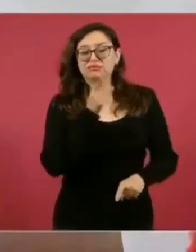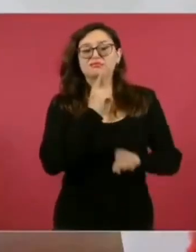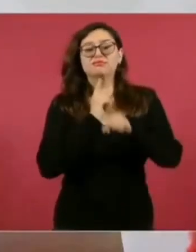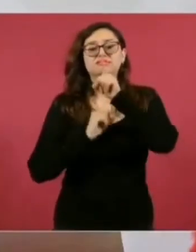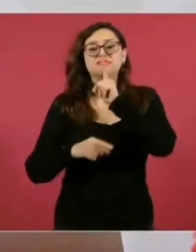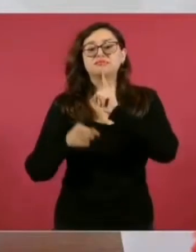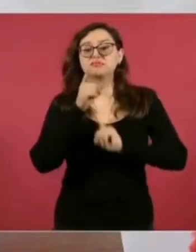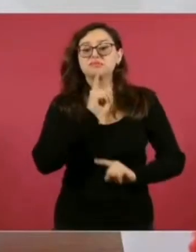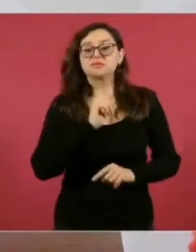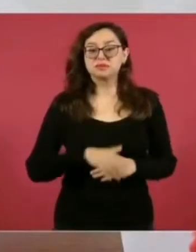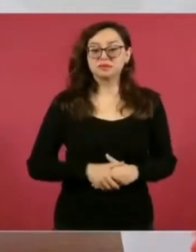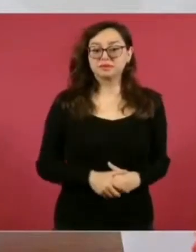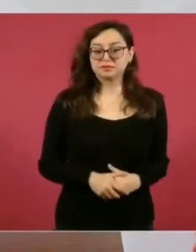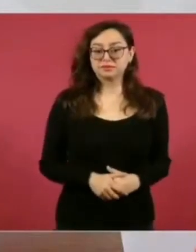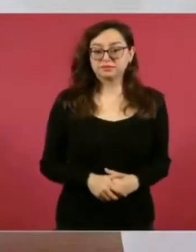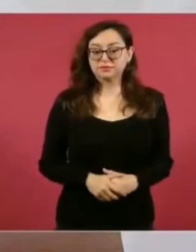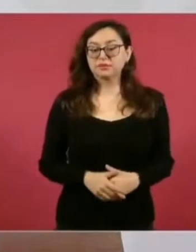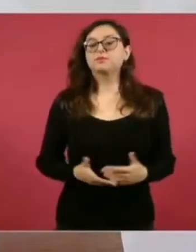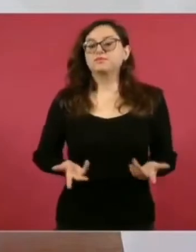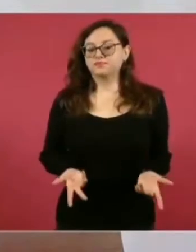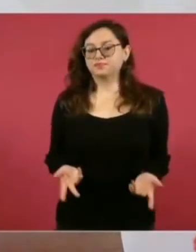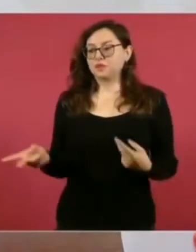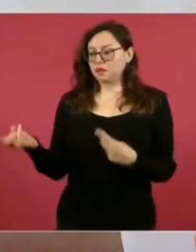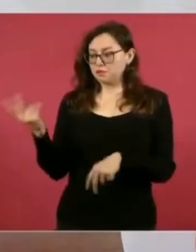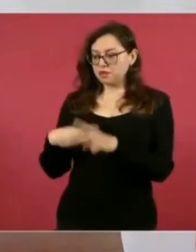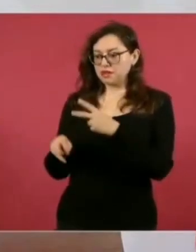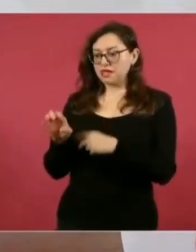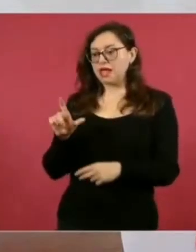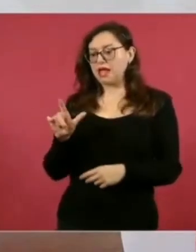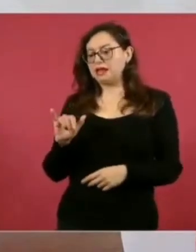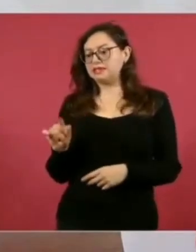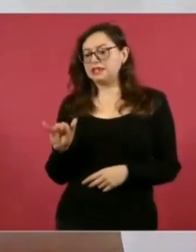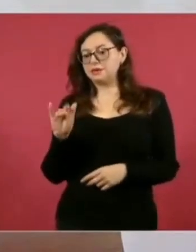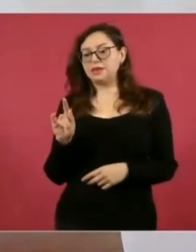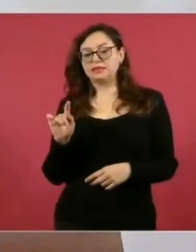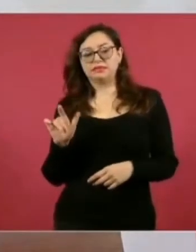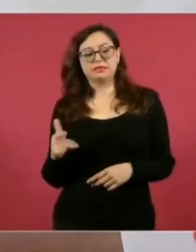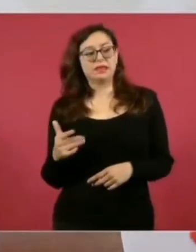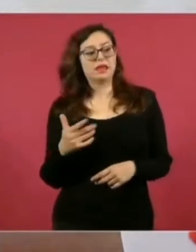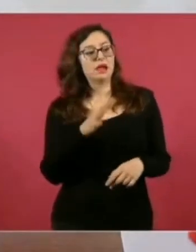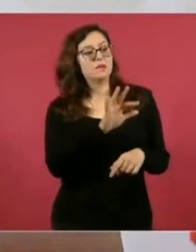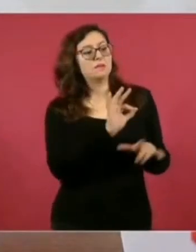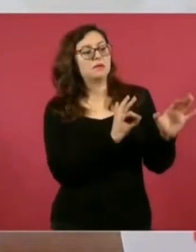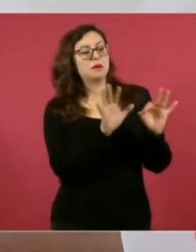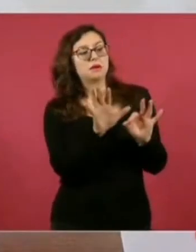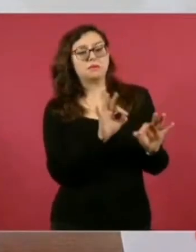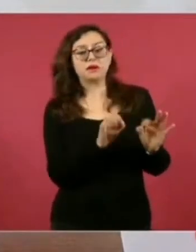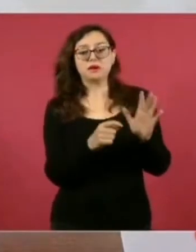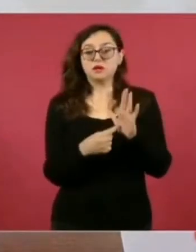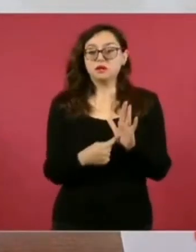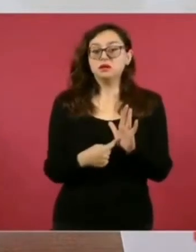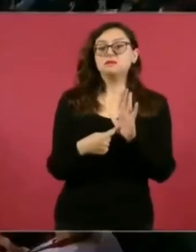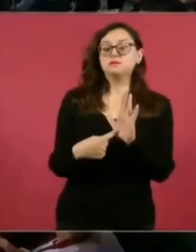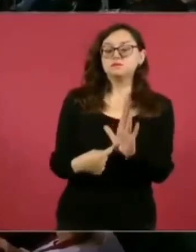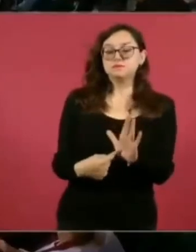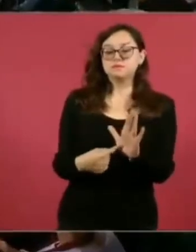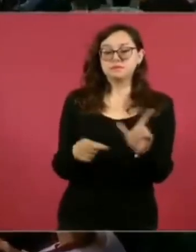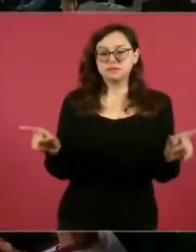Elizabeth García Vilchis nos va a informar y luego, como